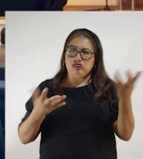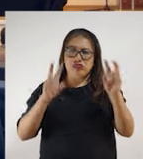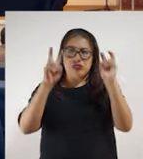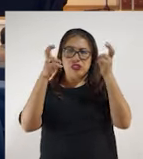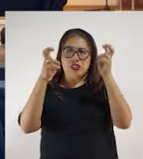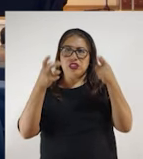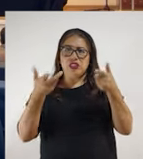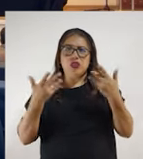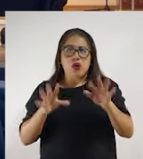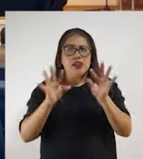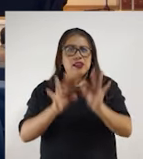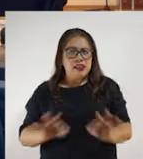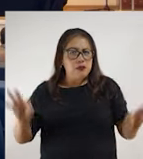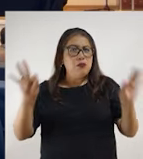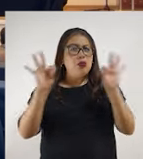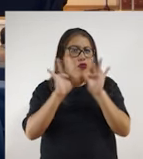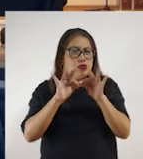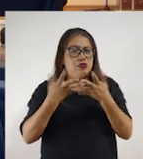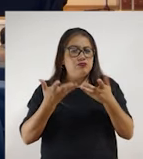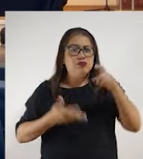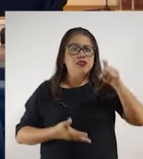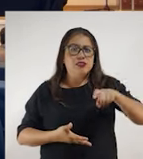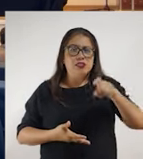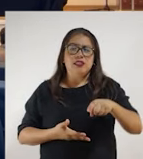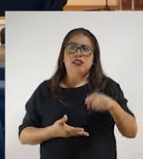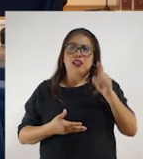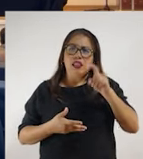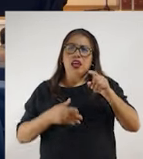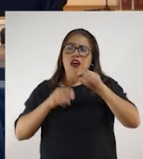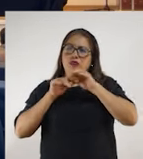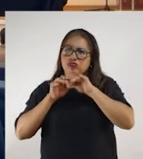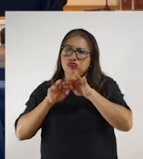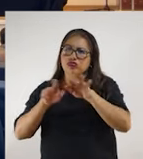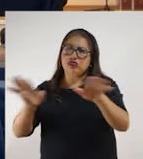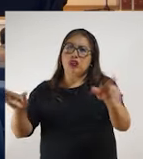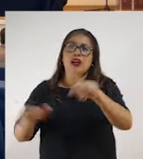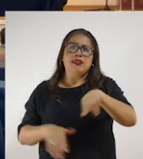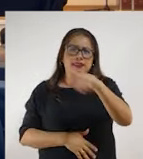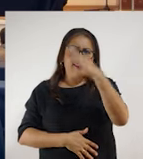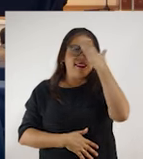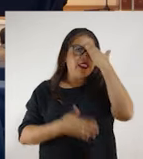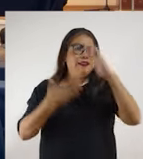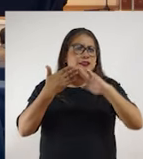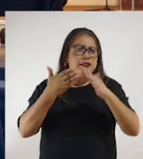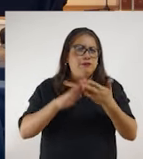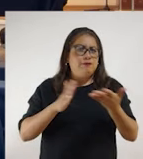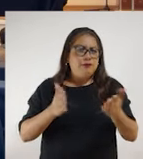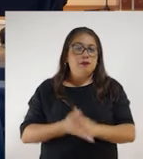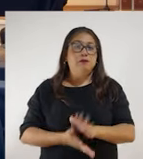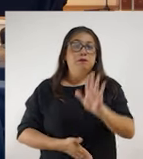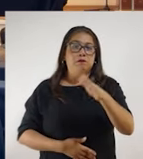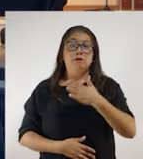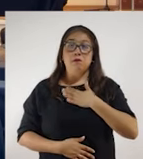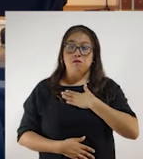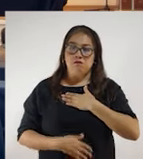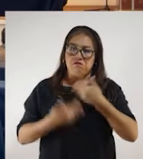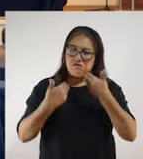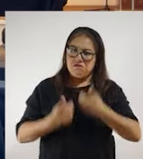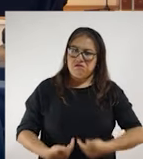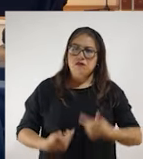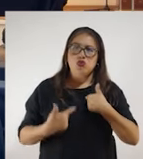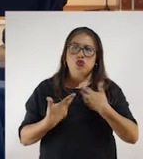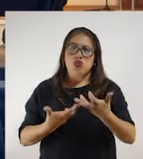tema realmente importante que debe ser relevado a nivel de sociedad. Y en mi caso